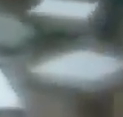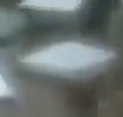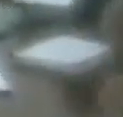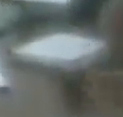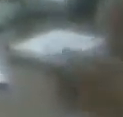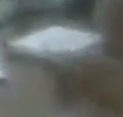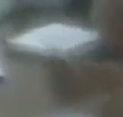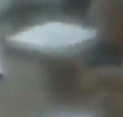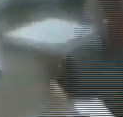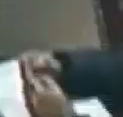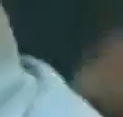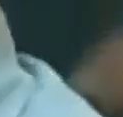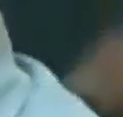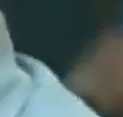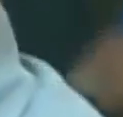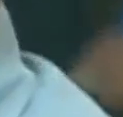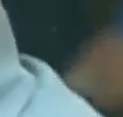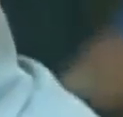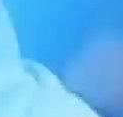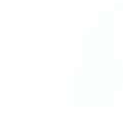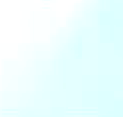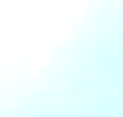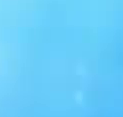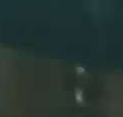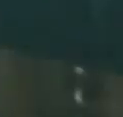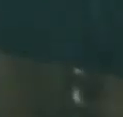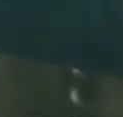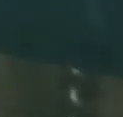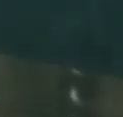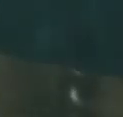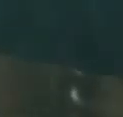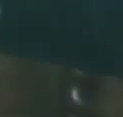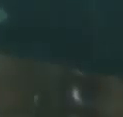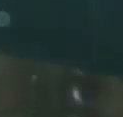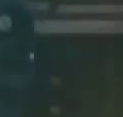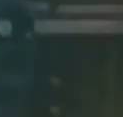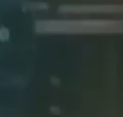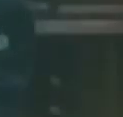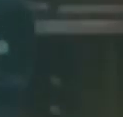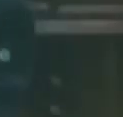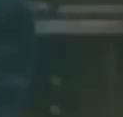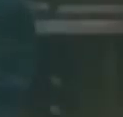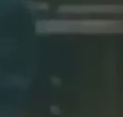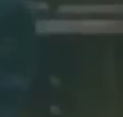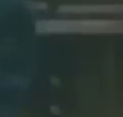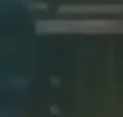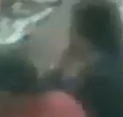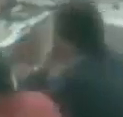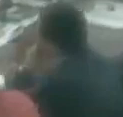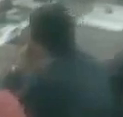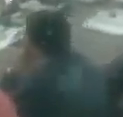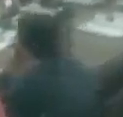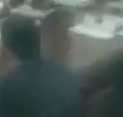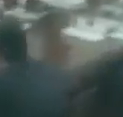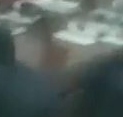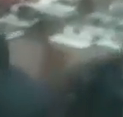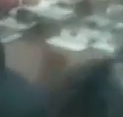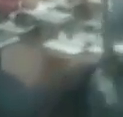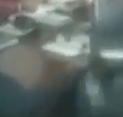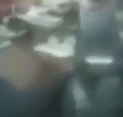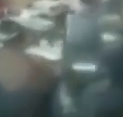de las comunas. ¿Dónde está? No ha funcionado. Nicolás, te encomiendo esto, como te encomendaría mi vida, las comunas. El Estado